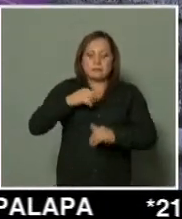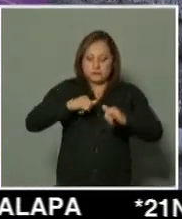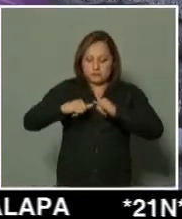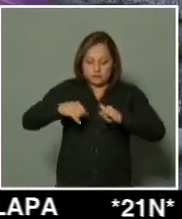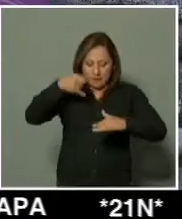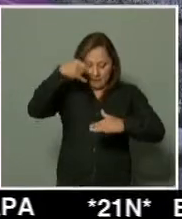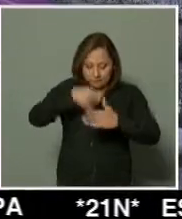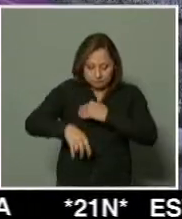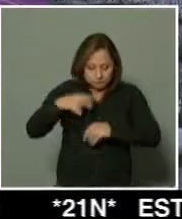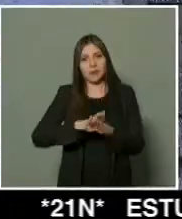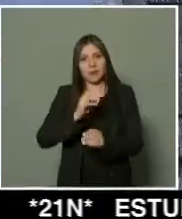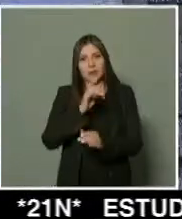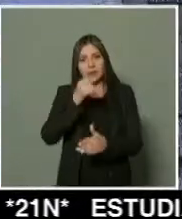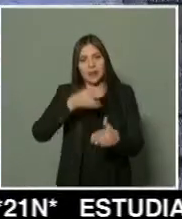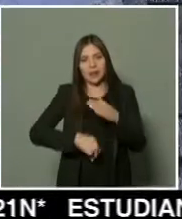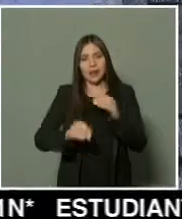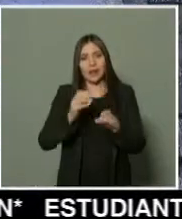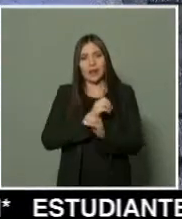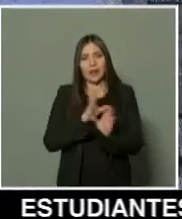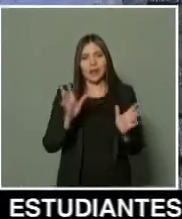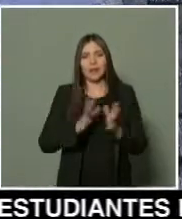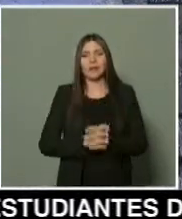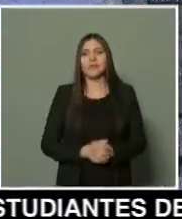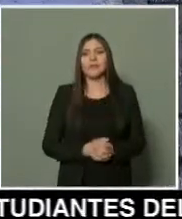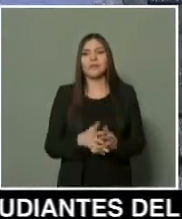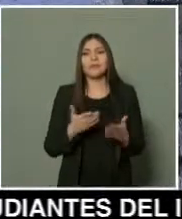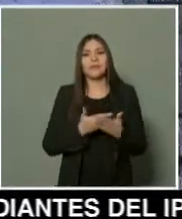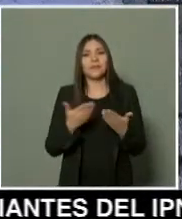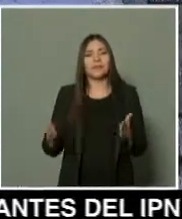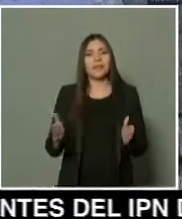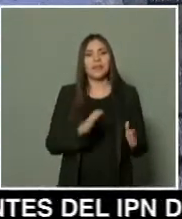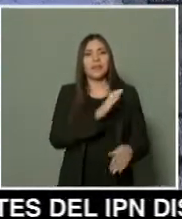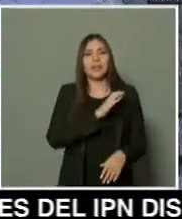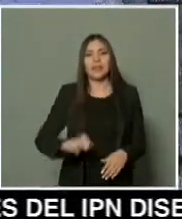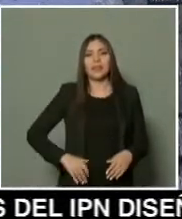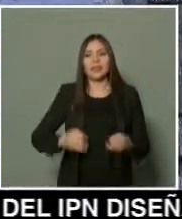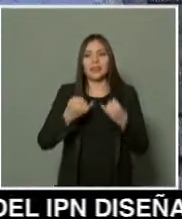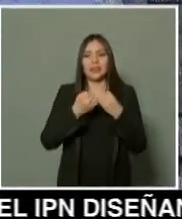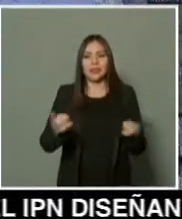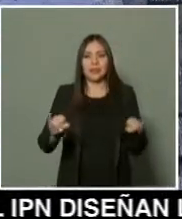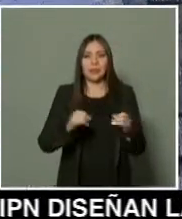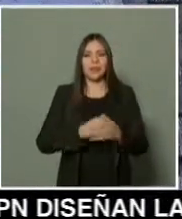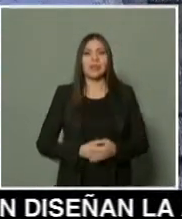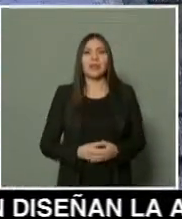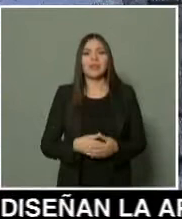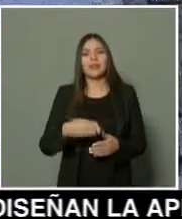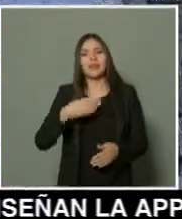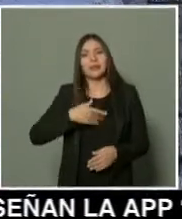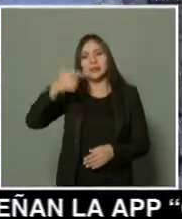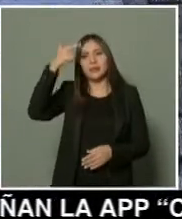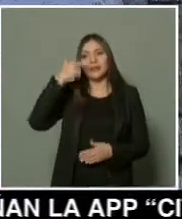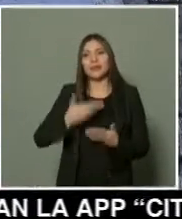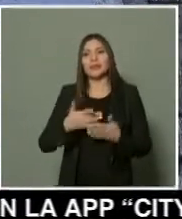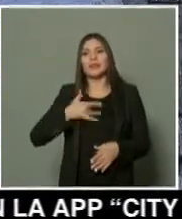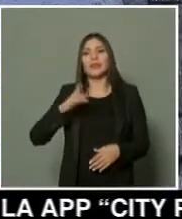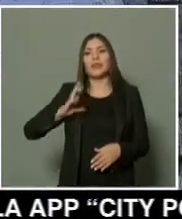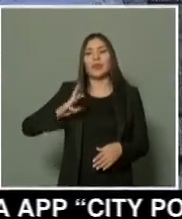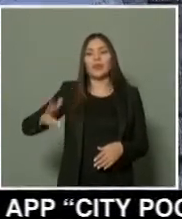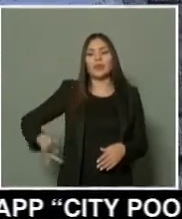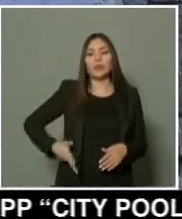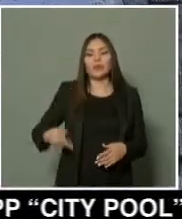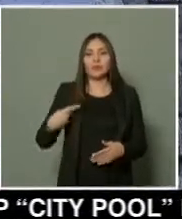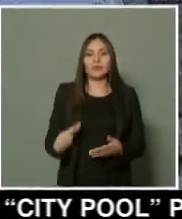sólido, certero y confiable. Roberto Alejandro Castillo Cruz, candidato independiente, puso como primer lugar dar atención a